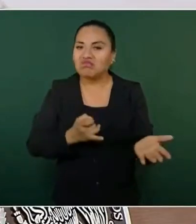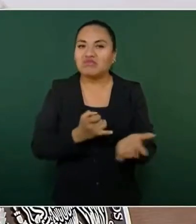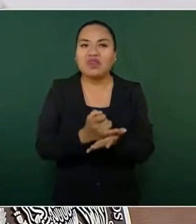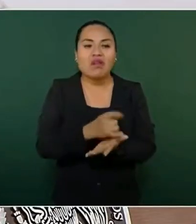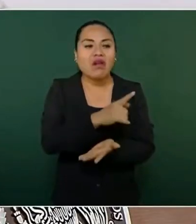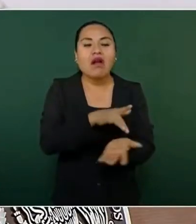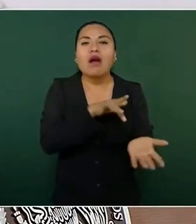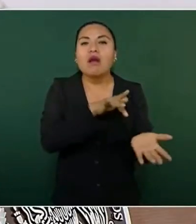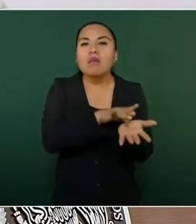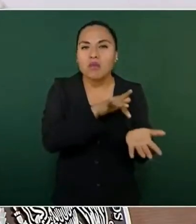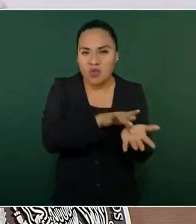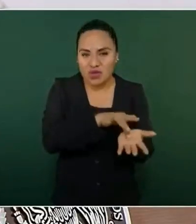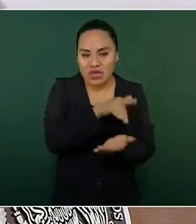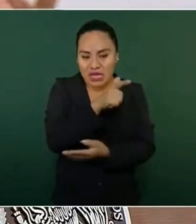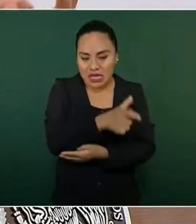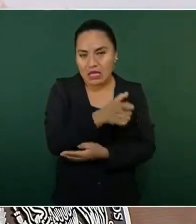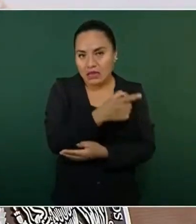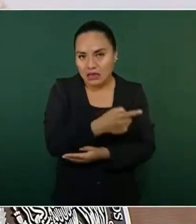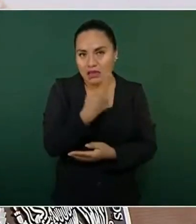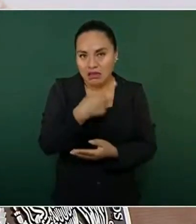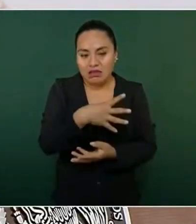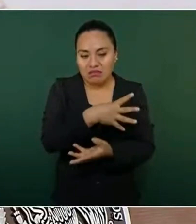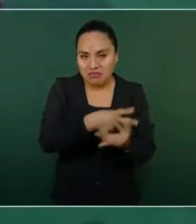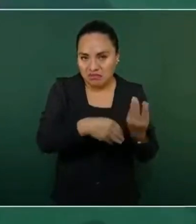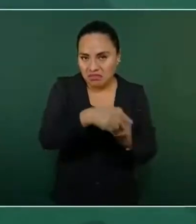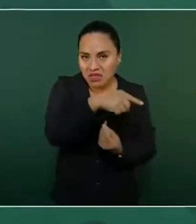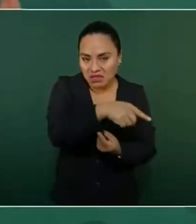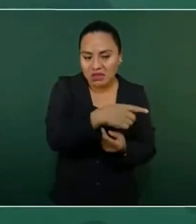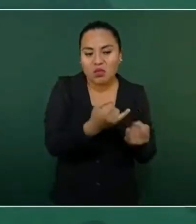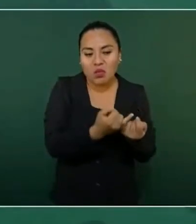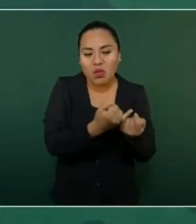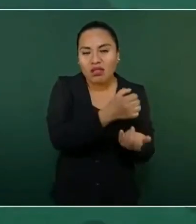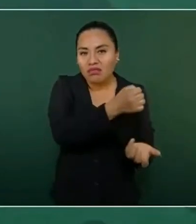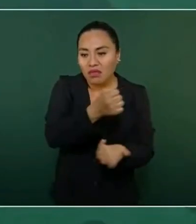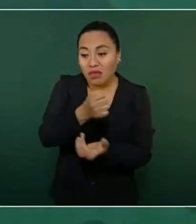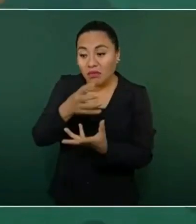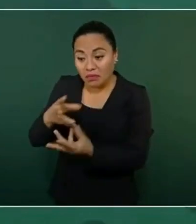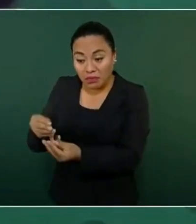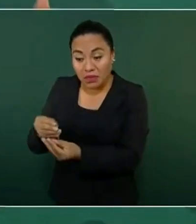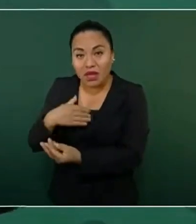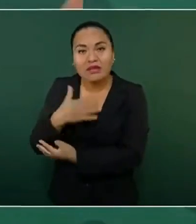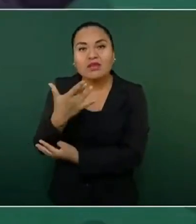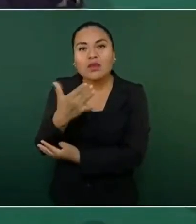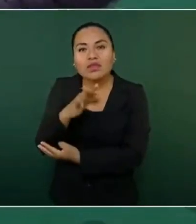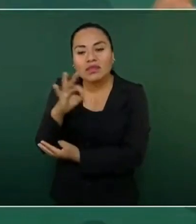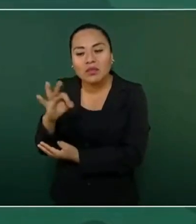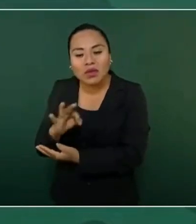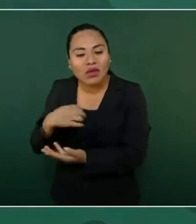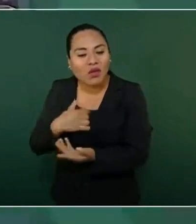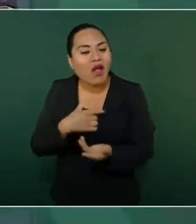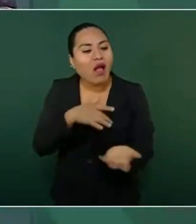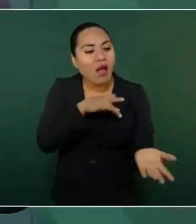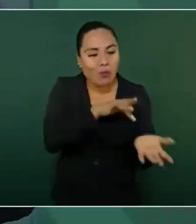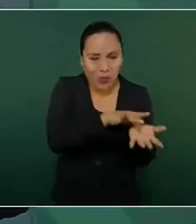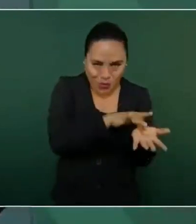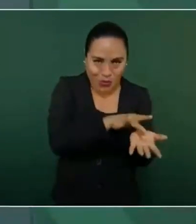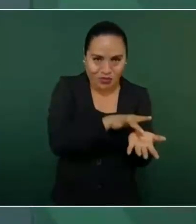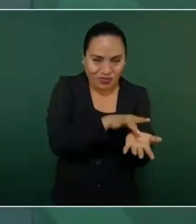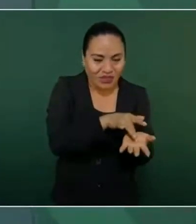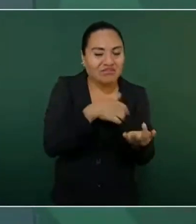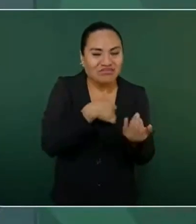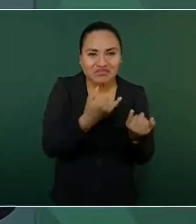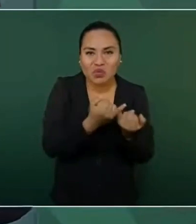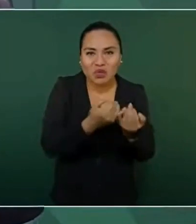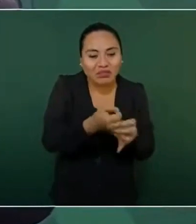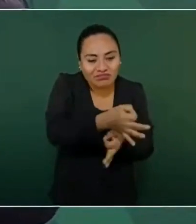Entonces, de ahí salió, pues son ventajas comparativas. Dice, bueno, sí, tú vas a tener este